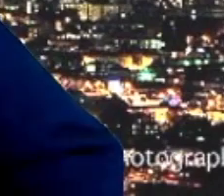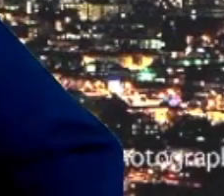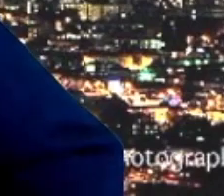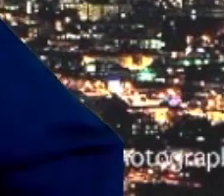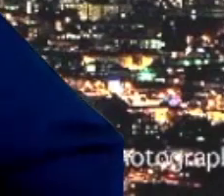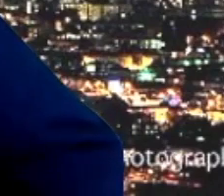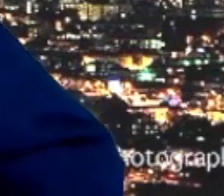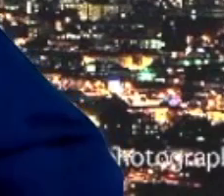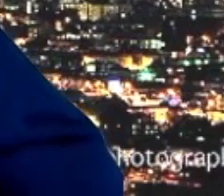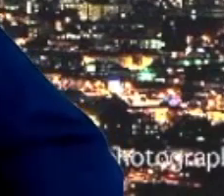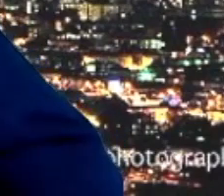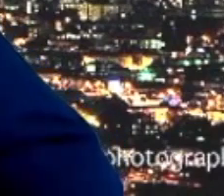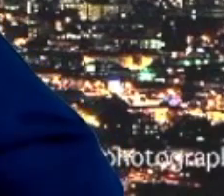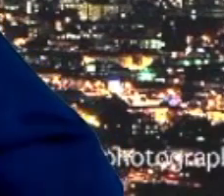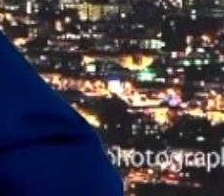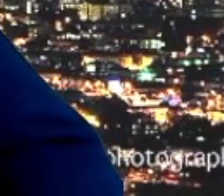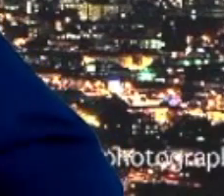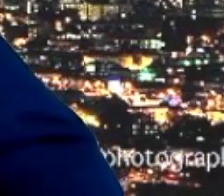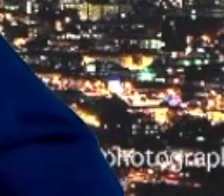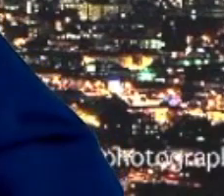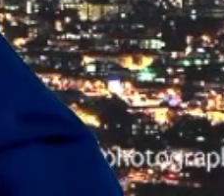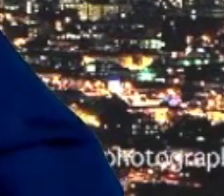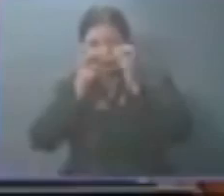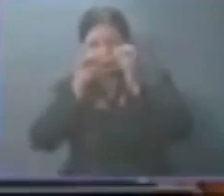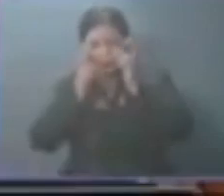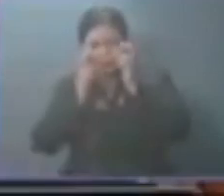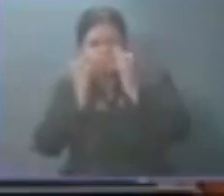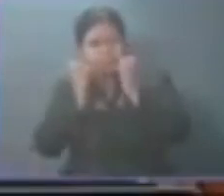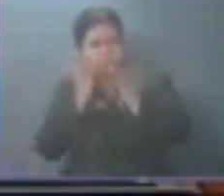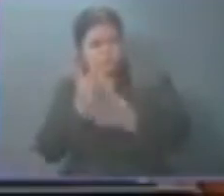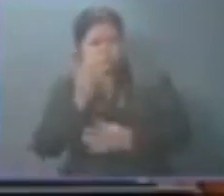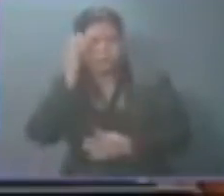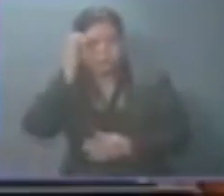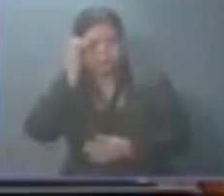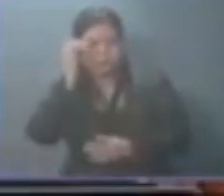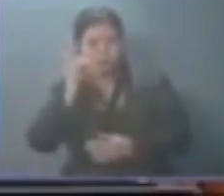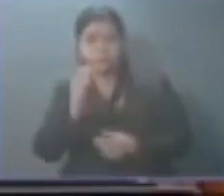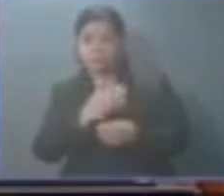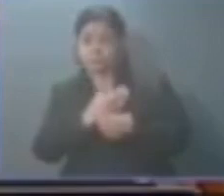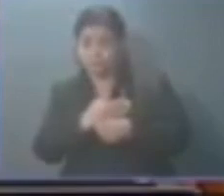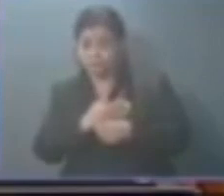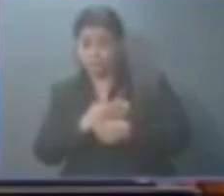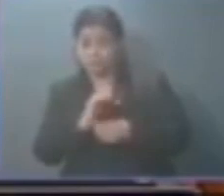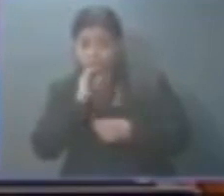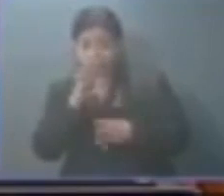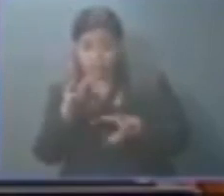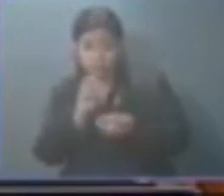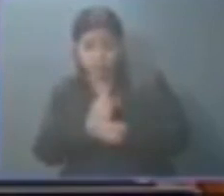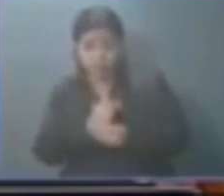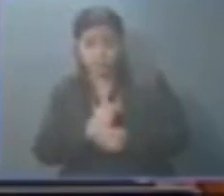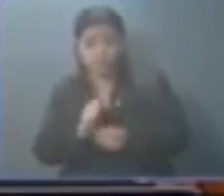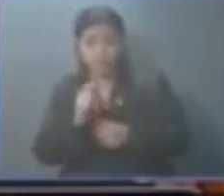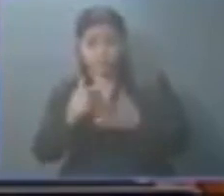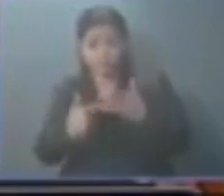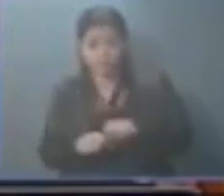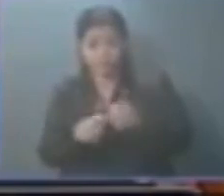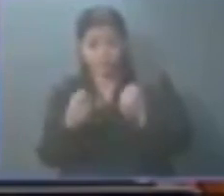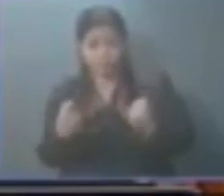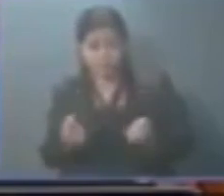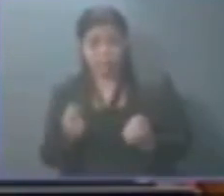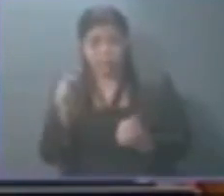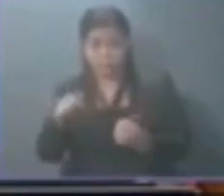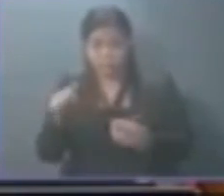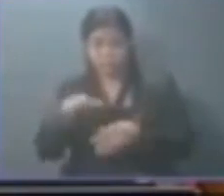yo creo que usted mismo también va a dar la razón. El Partido Demócrata Cristiano hablaba en síntesis de un delito y de complicidad en esta